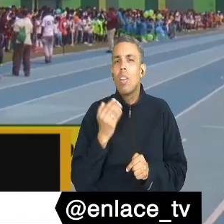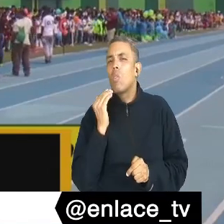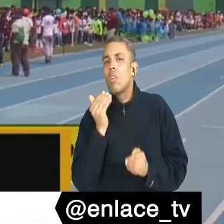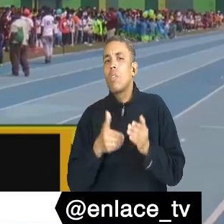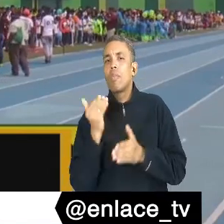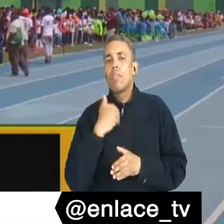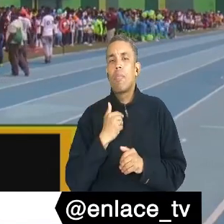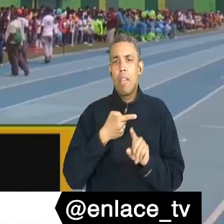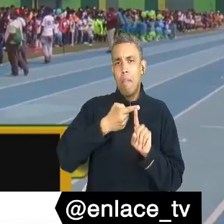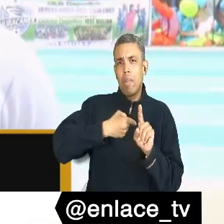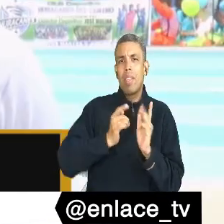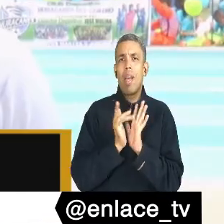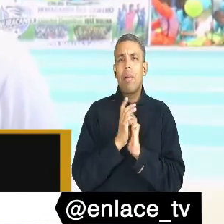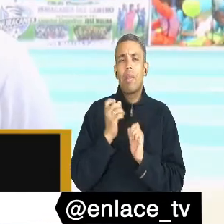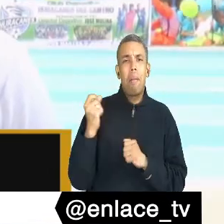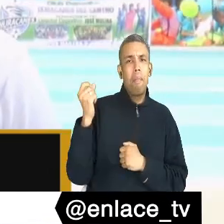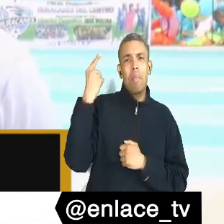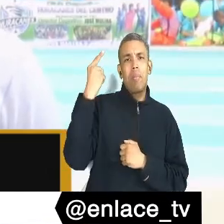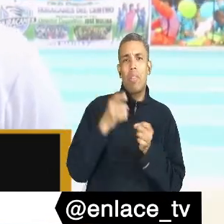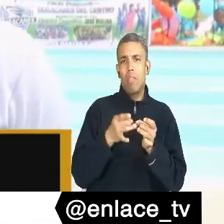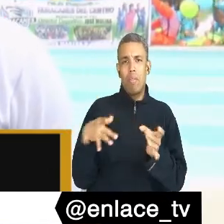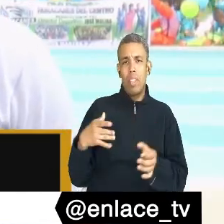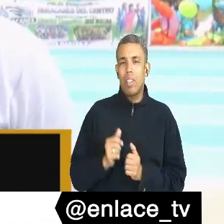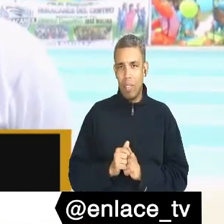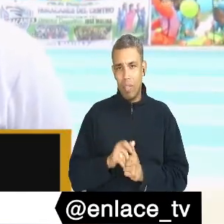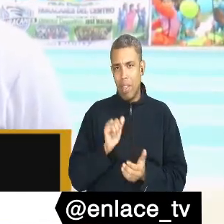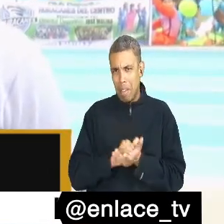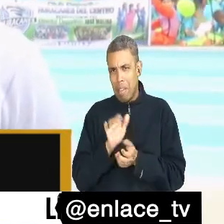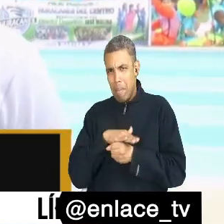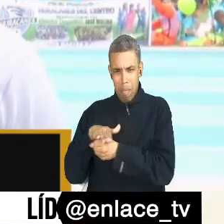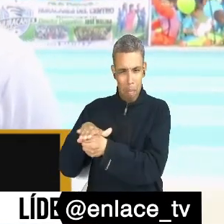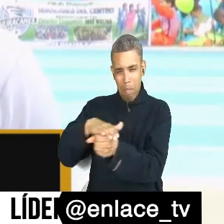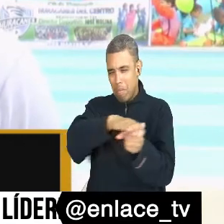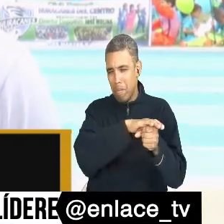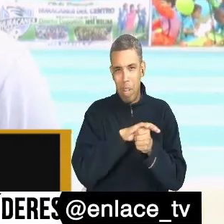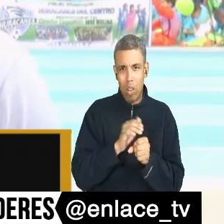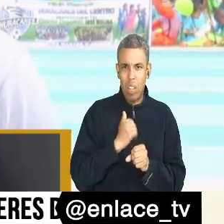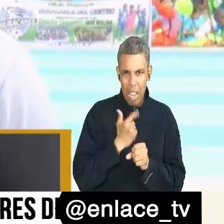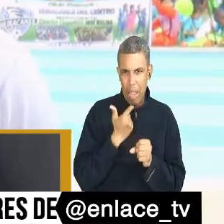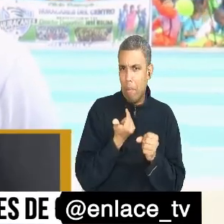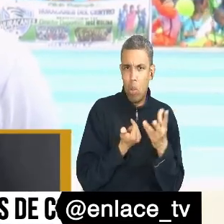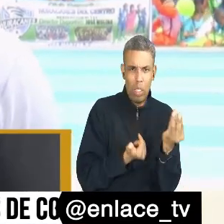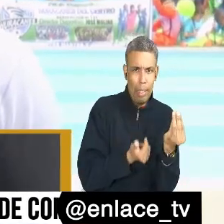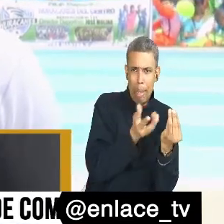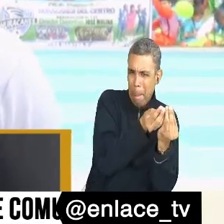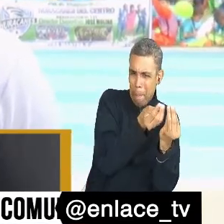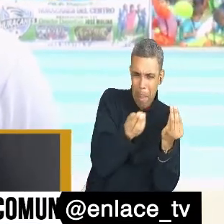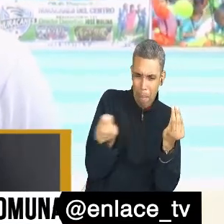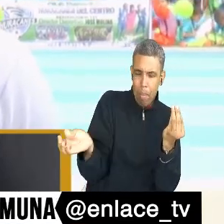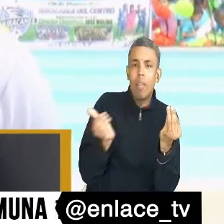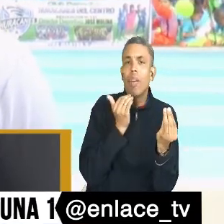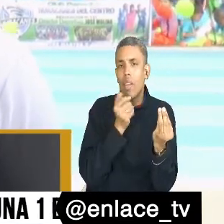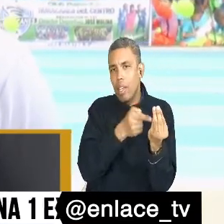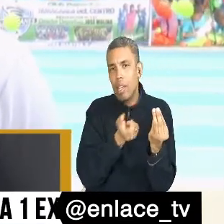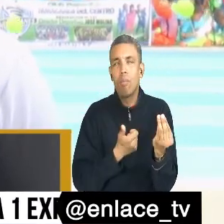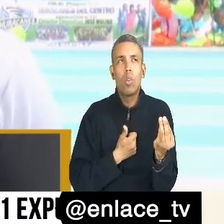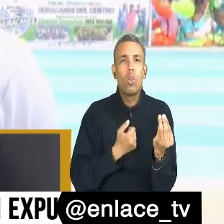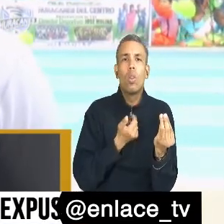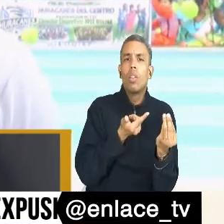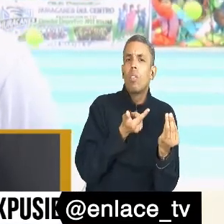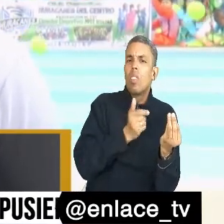en las diferentes comunas y canchas de nuestra ciudad. En todas las categorías vamos a empezar los torneos, desde la categoría